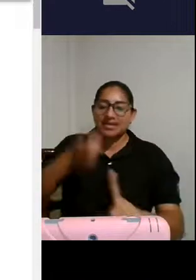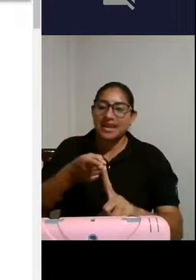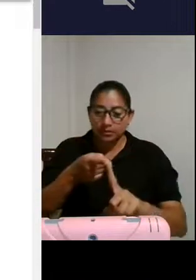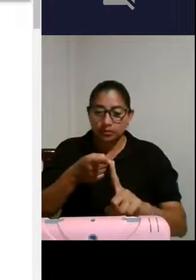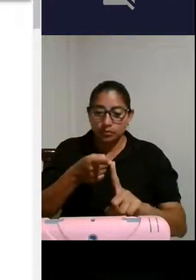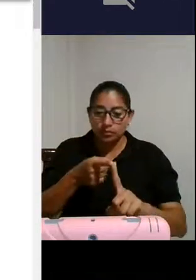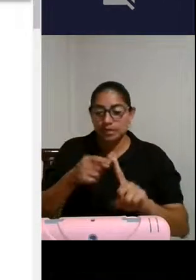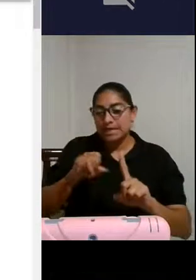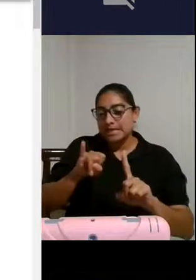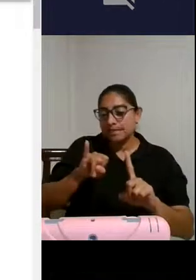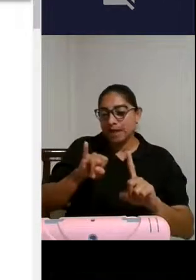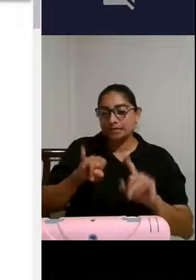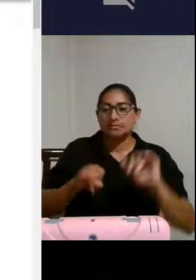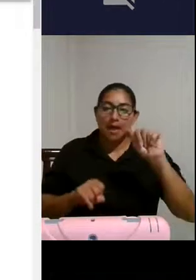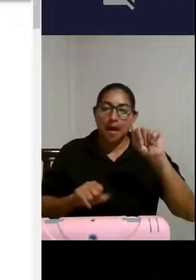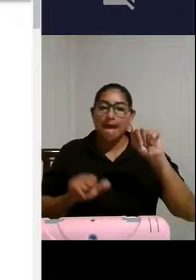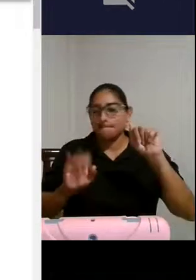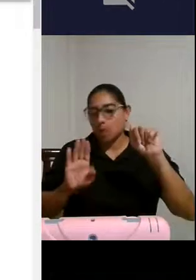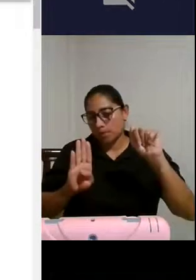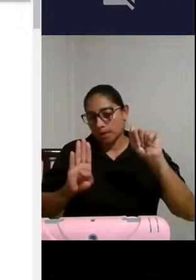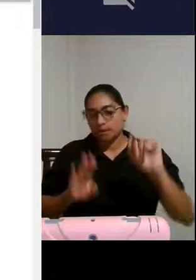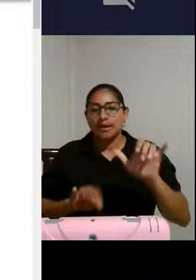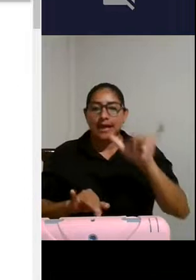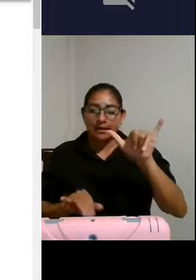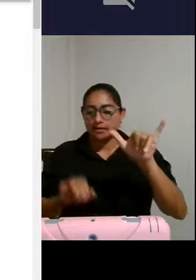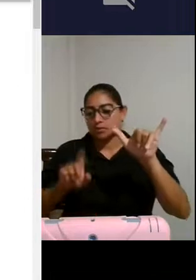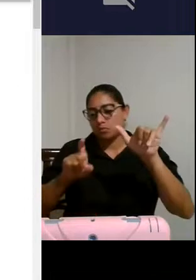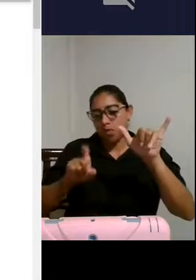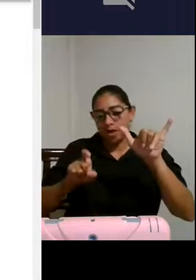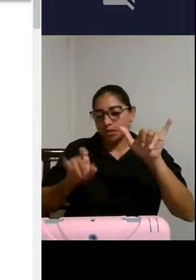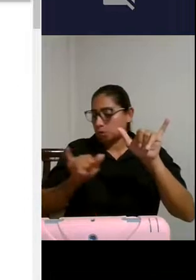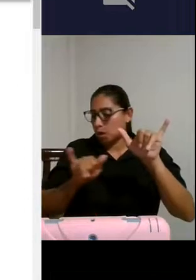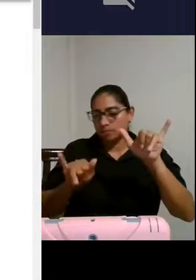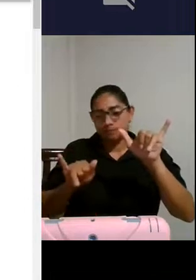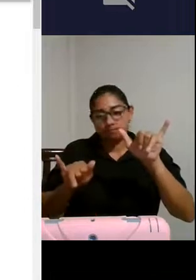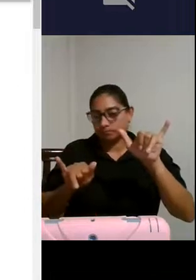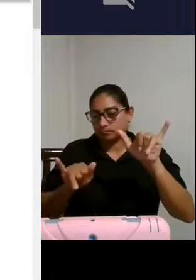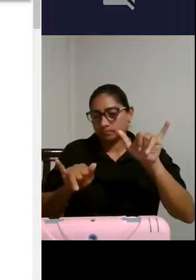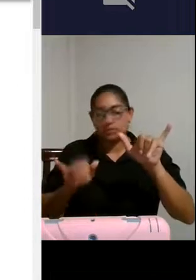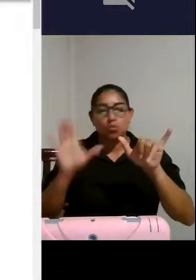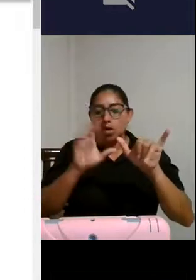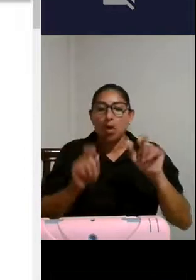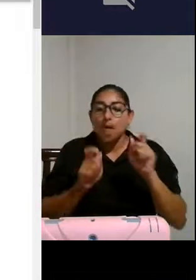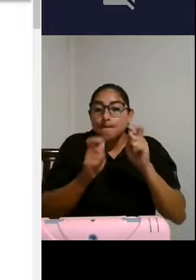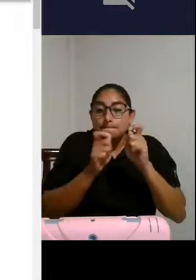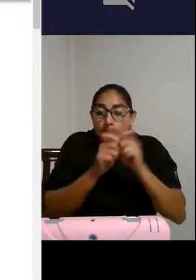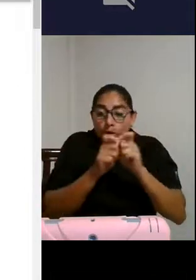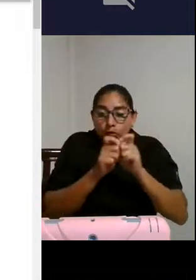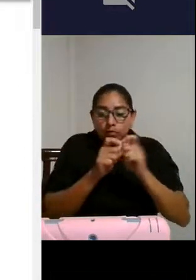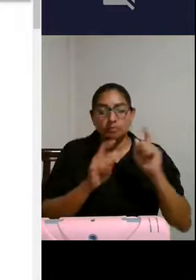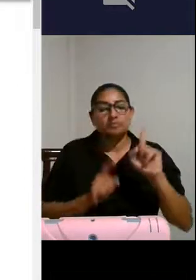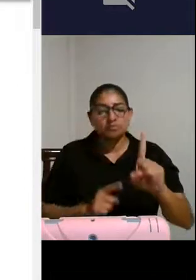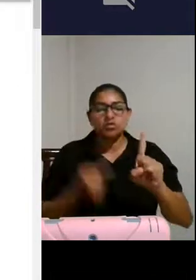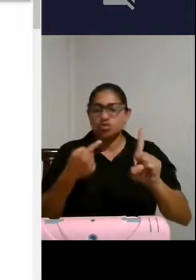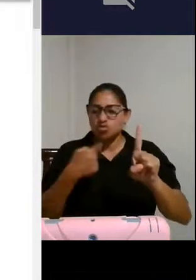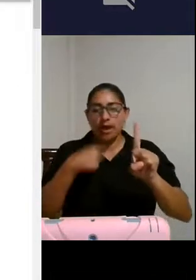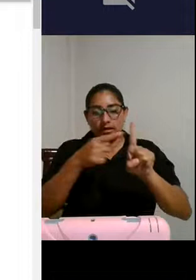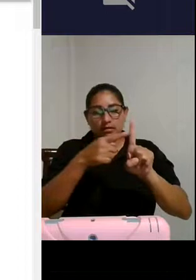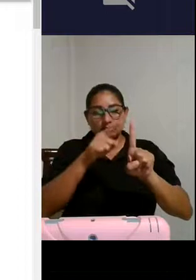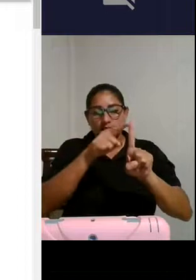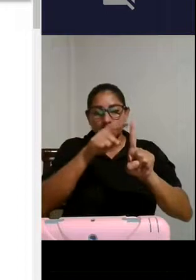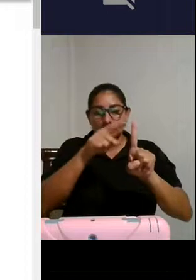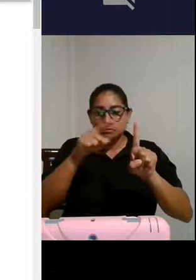imágenes. ¿Ok? Y la diferencia con esa fórmula es que Y2,